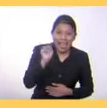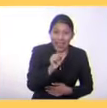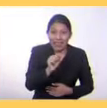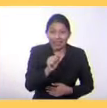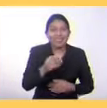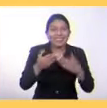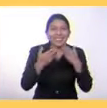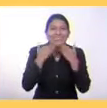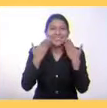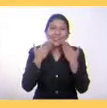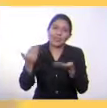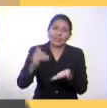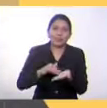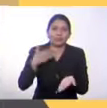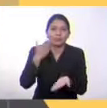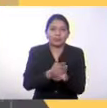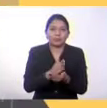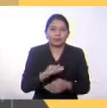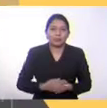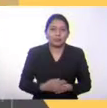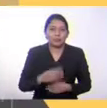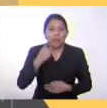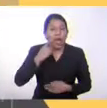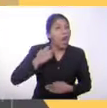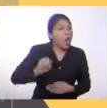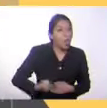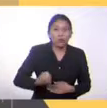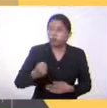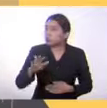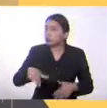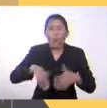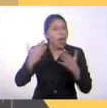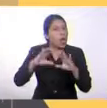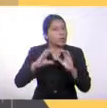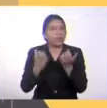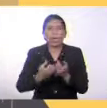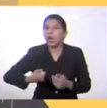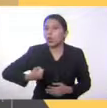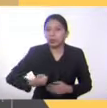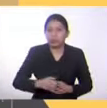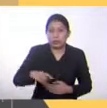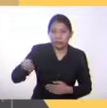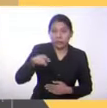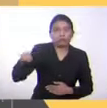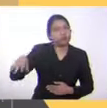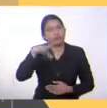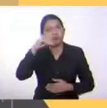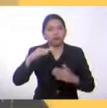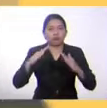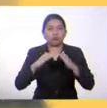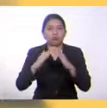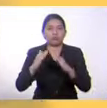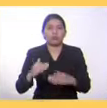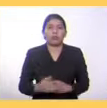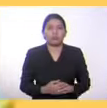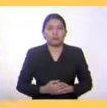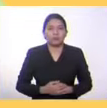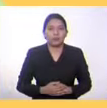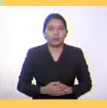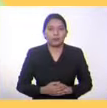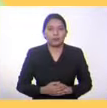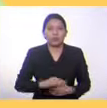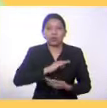vuelto. Los alumnos no están en clase. Estos se han ido a casa.